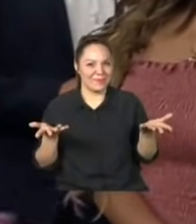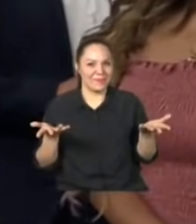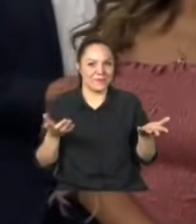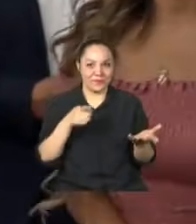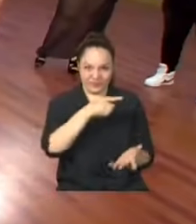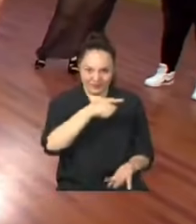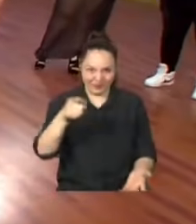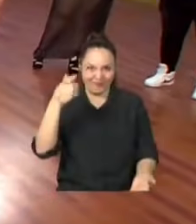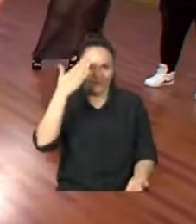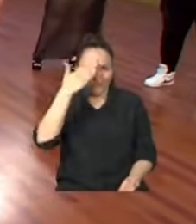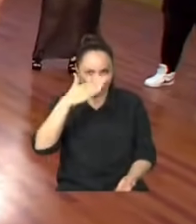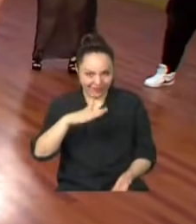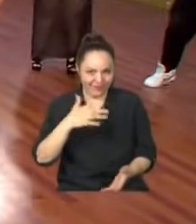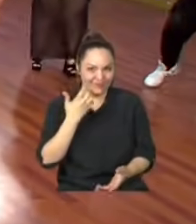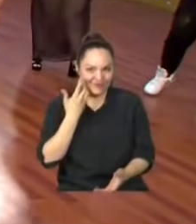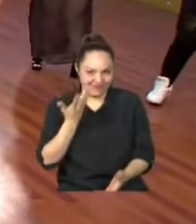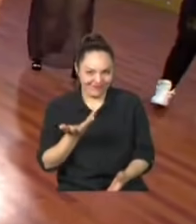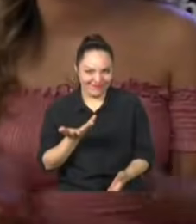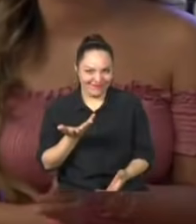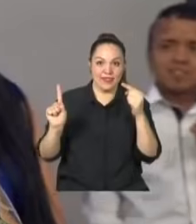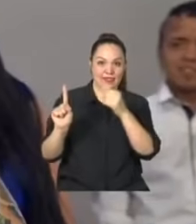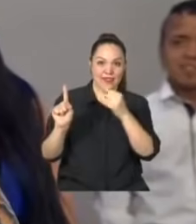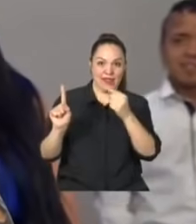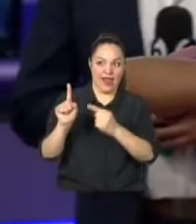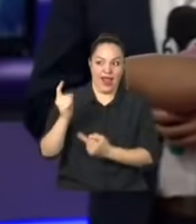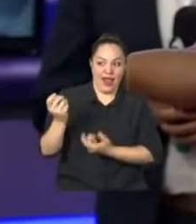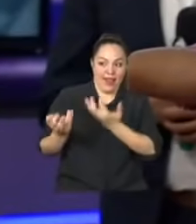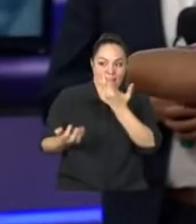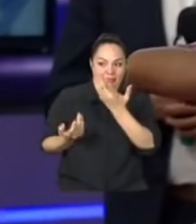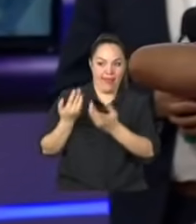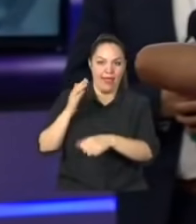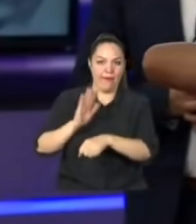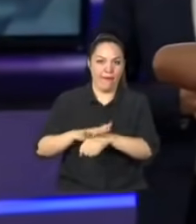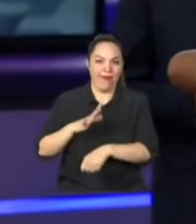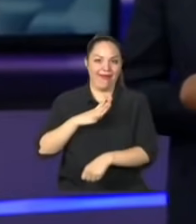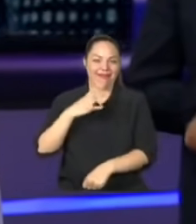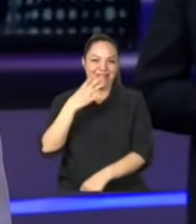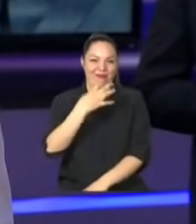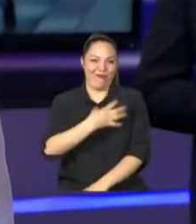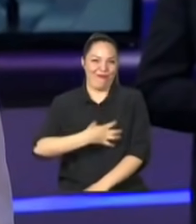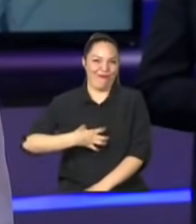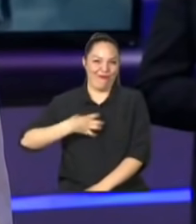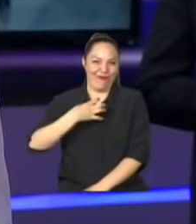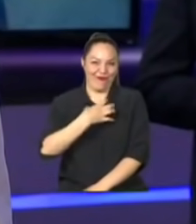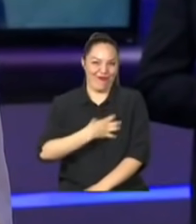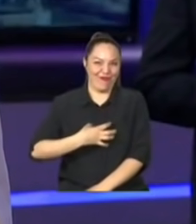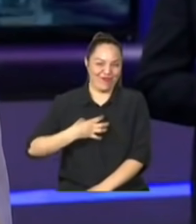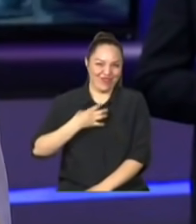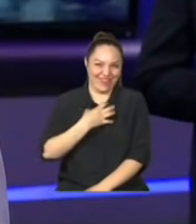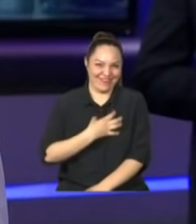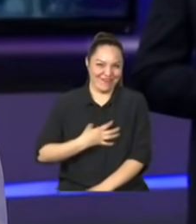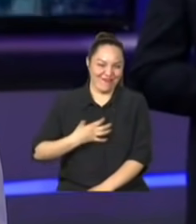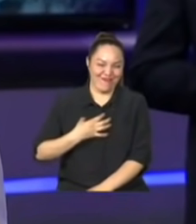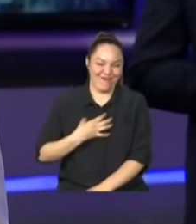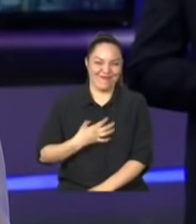¿Quieren saber por qué? ¡Sí! Anda muy contenta. Digo, perdón, contento.